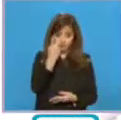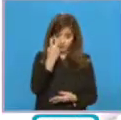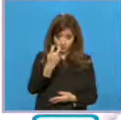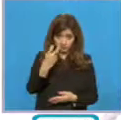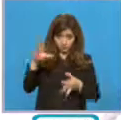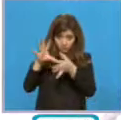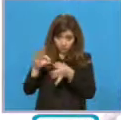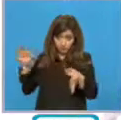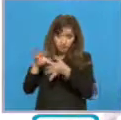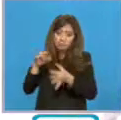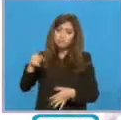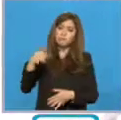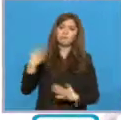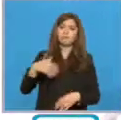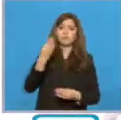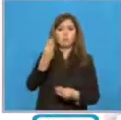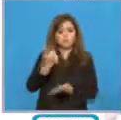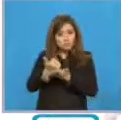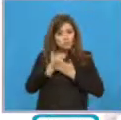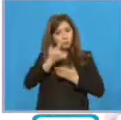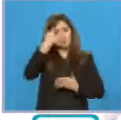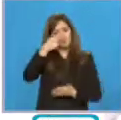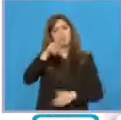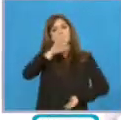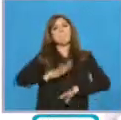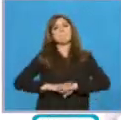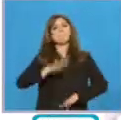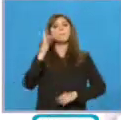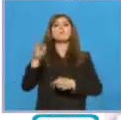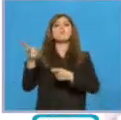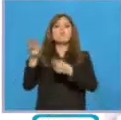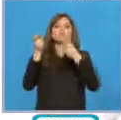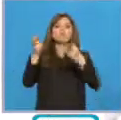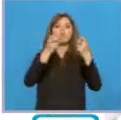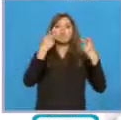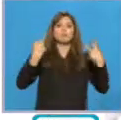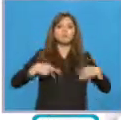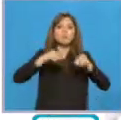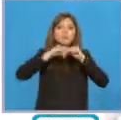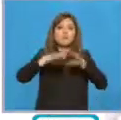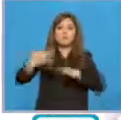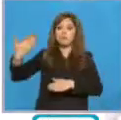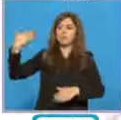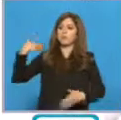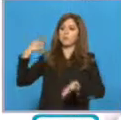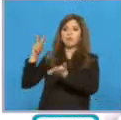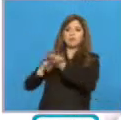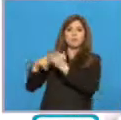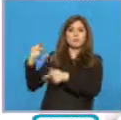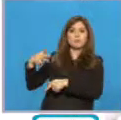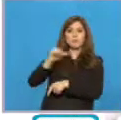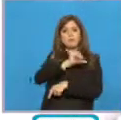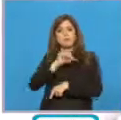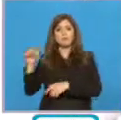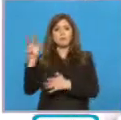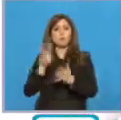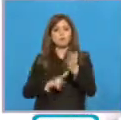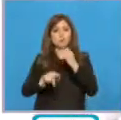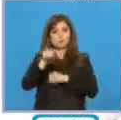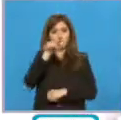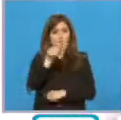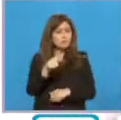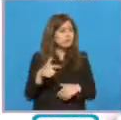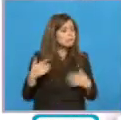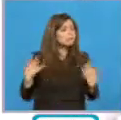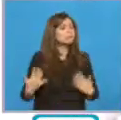funciona muchísimo porque, bueno, se ha doblado el robo de identidad del 2013 al 2017, algo que